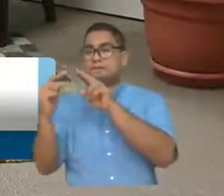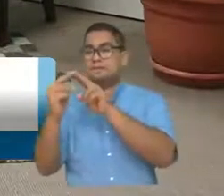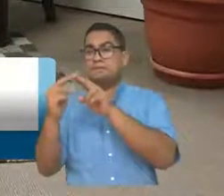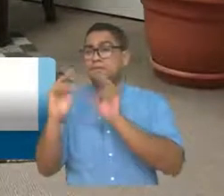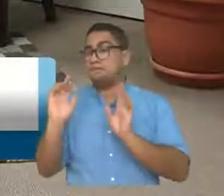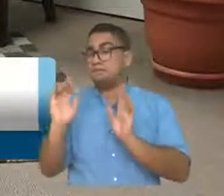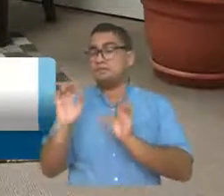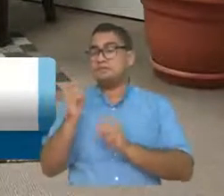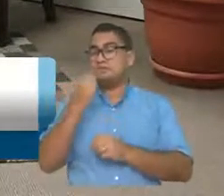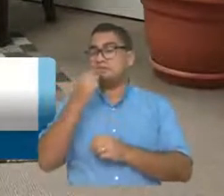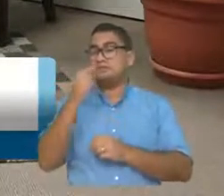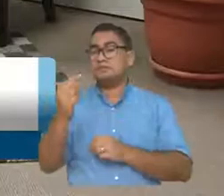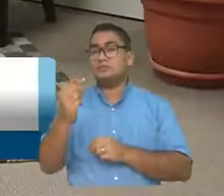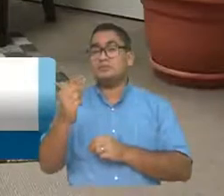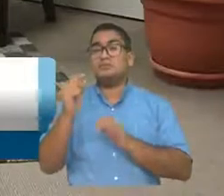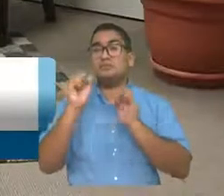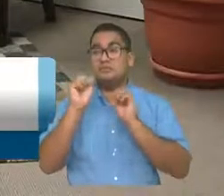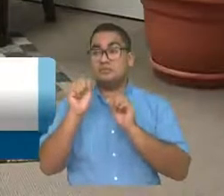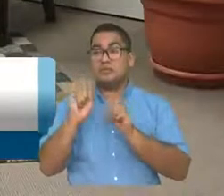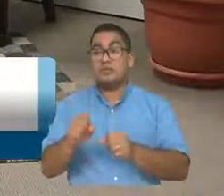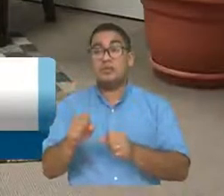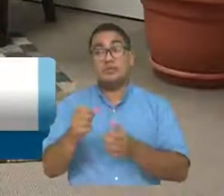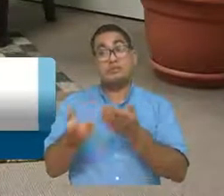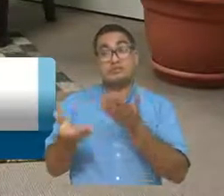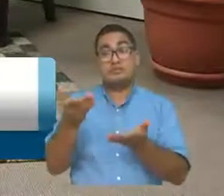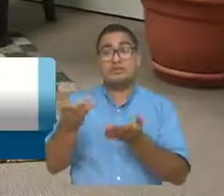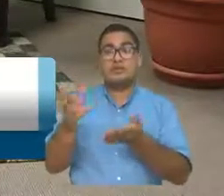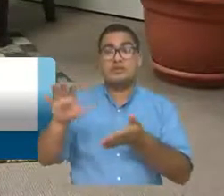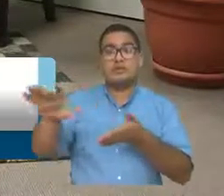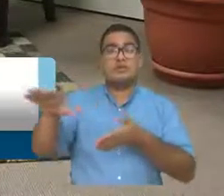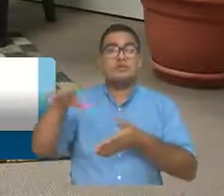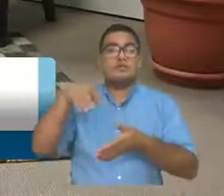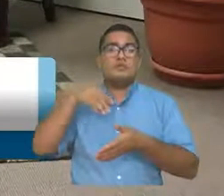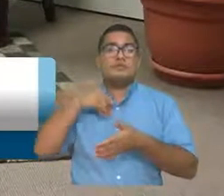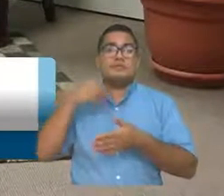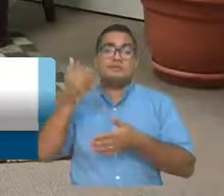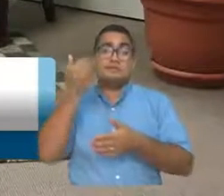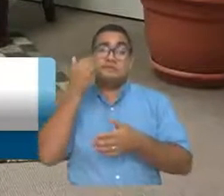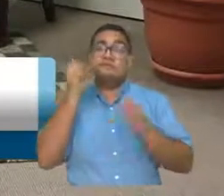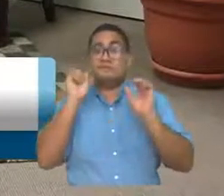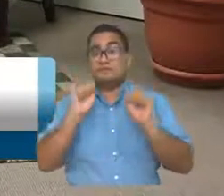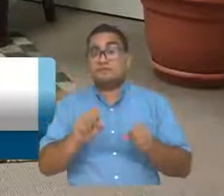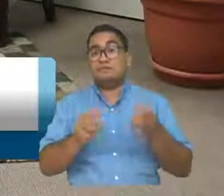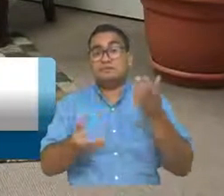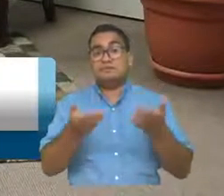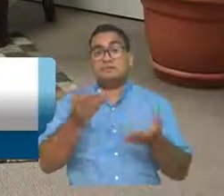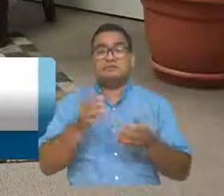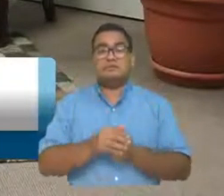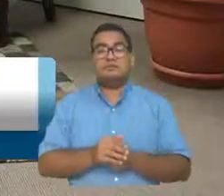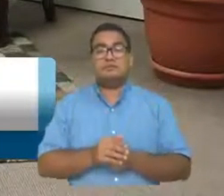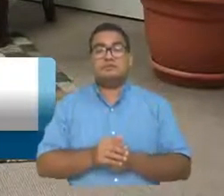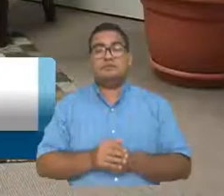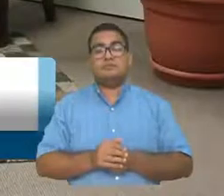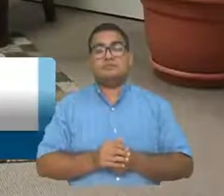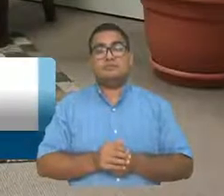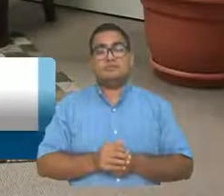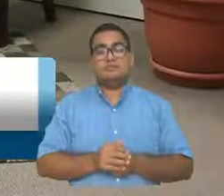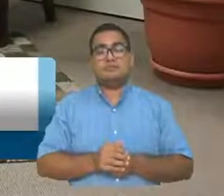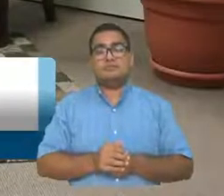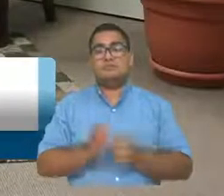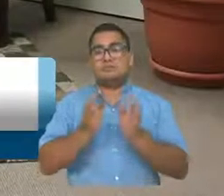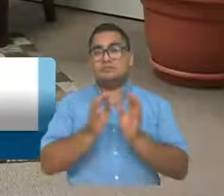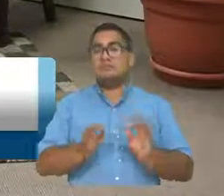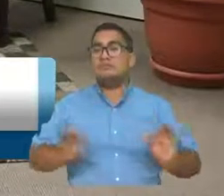a 14 días. Entonces, vos venís y comenzás tuviste contacto